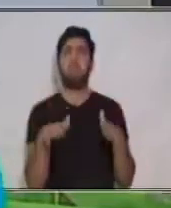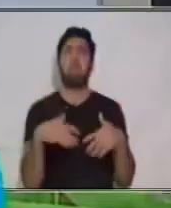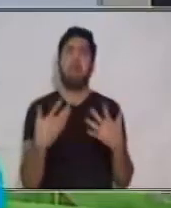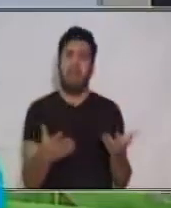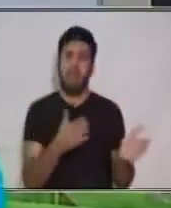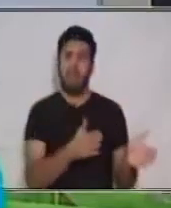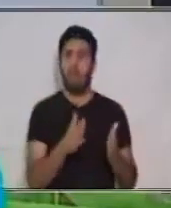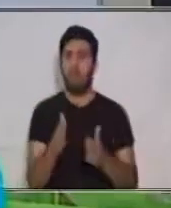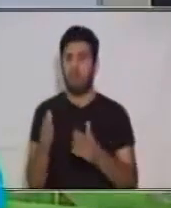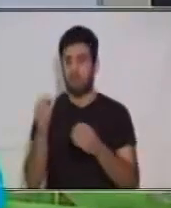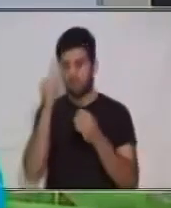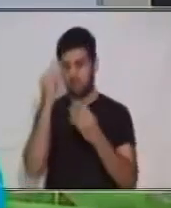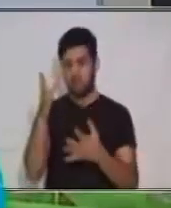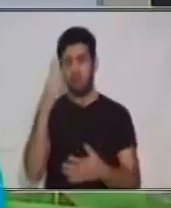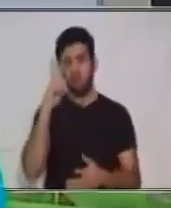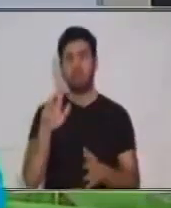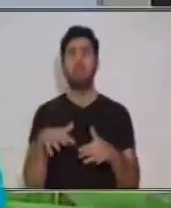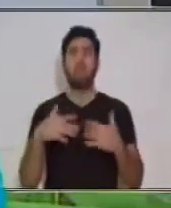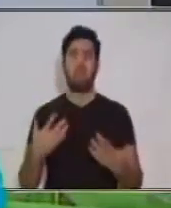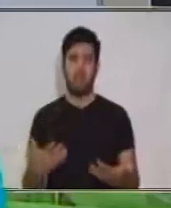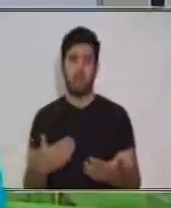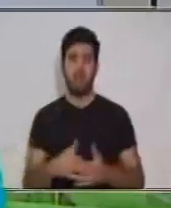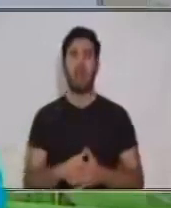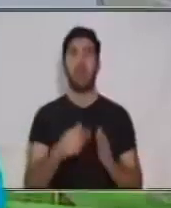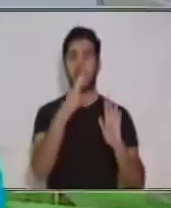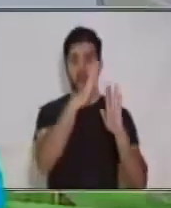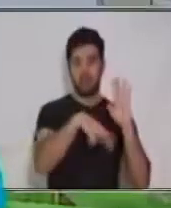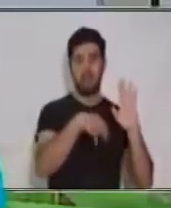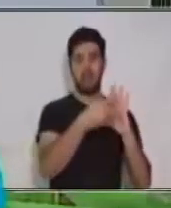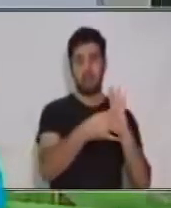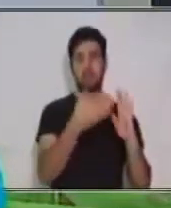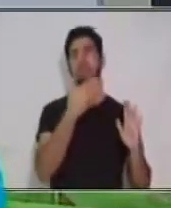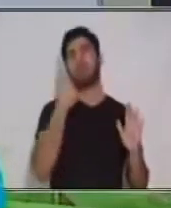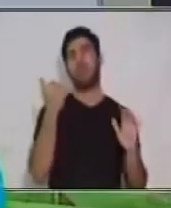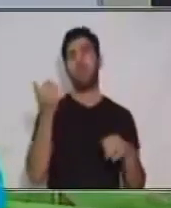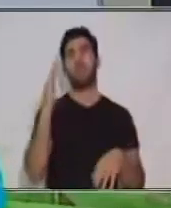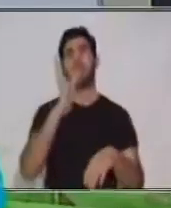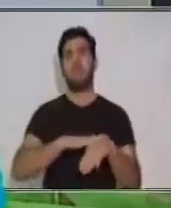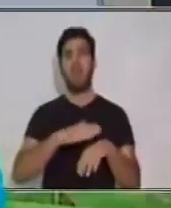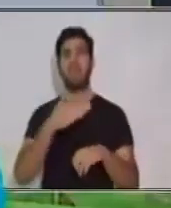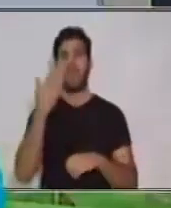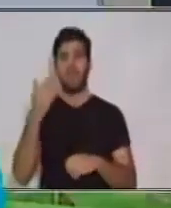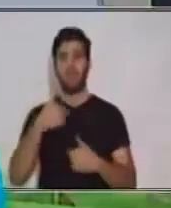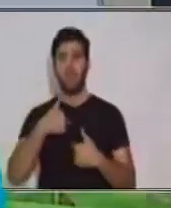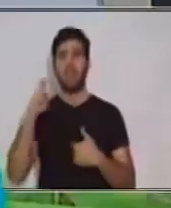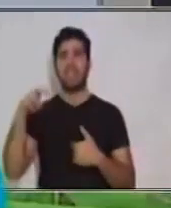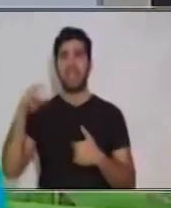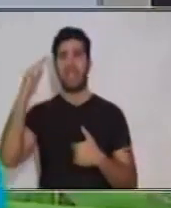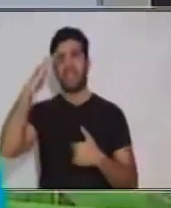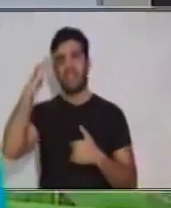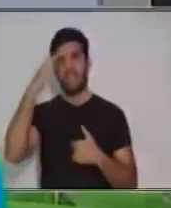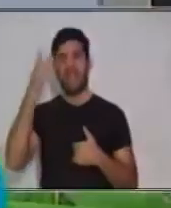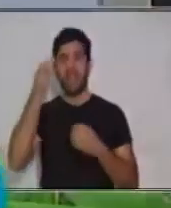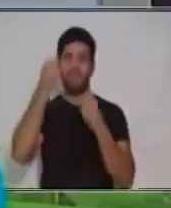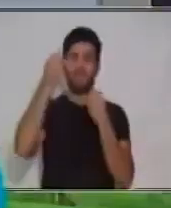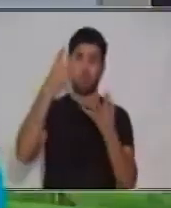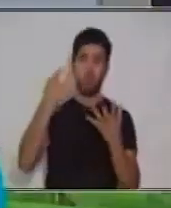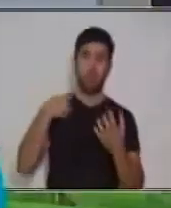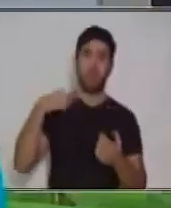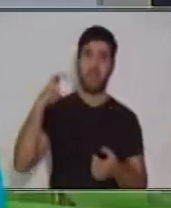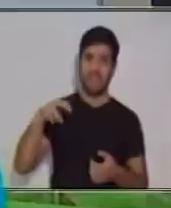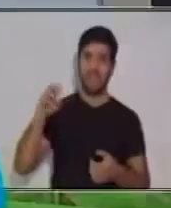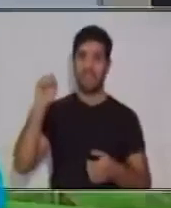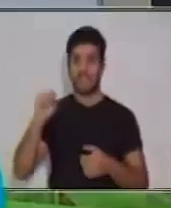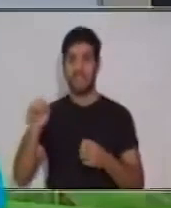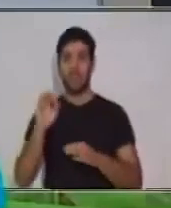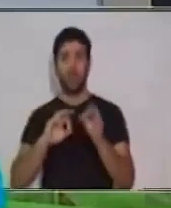ordenar datos en tablas. Es mucho más sencillo cuando yo quiero saber cierta información de lo